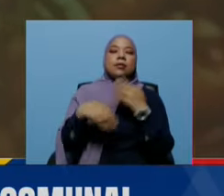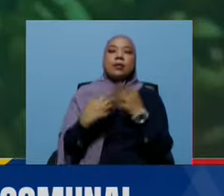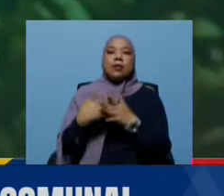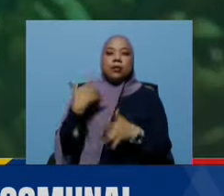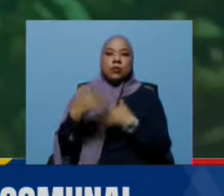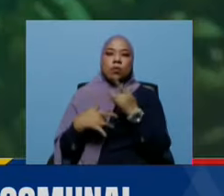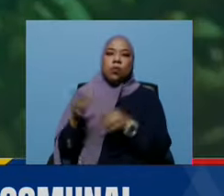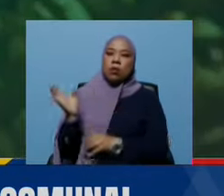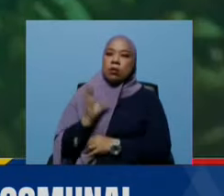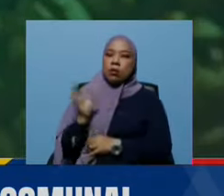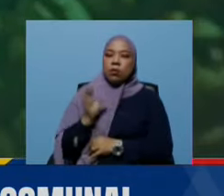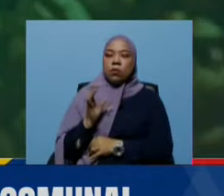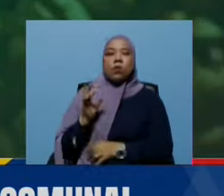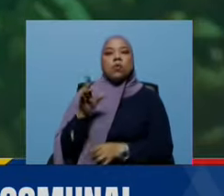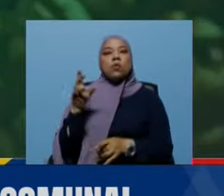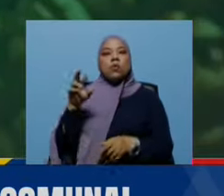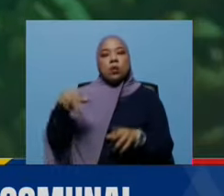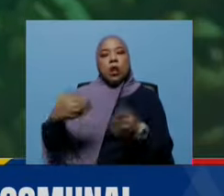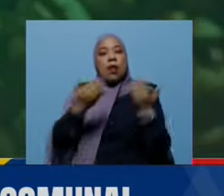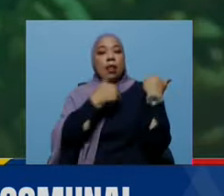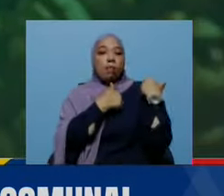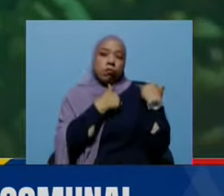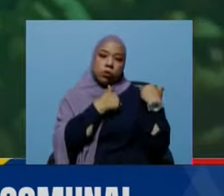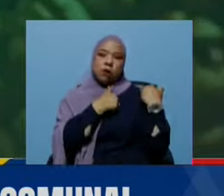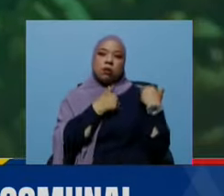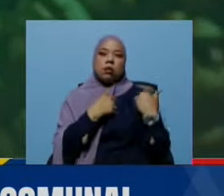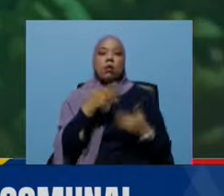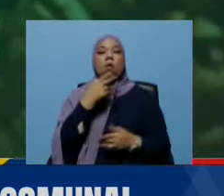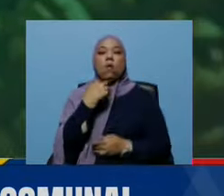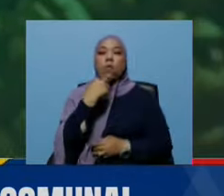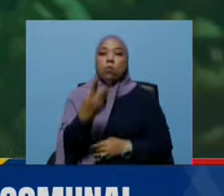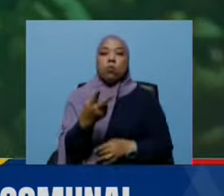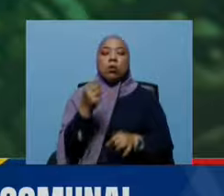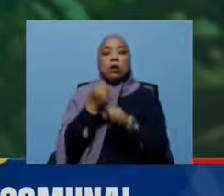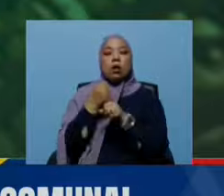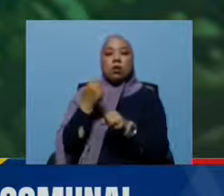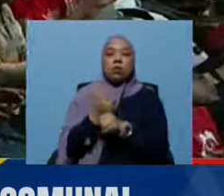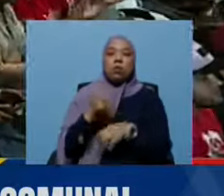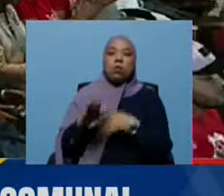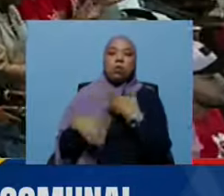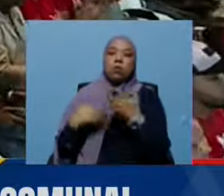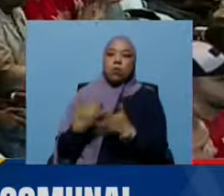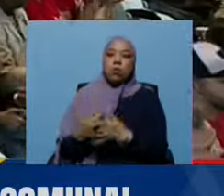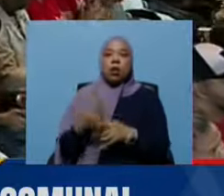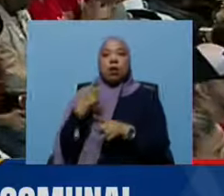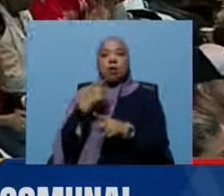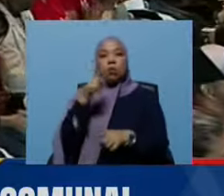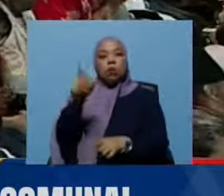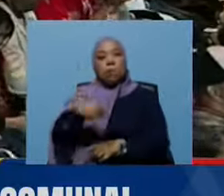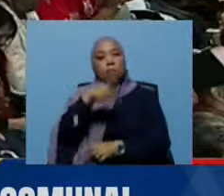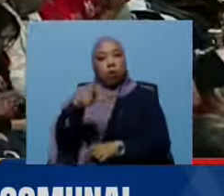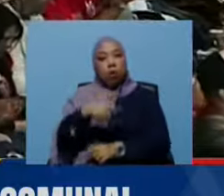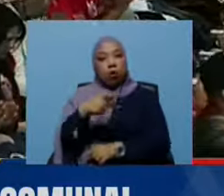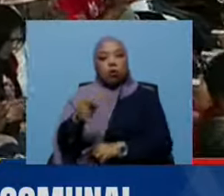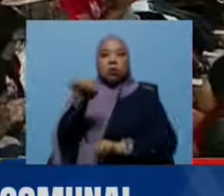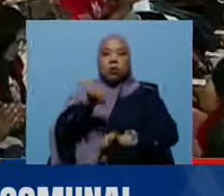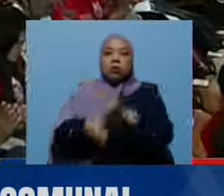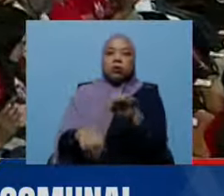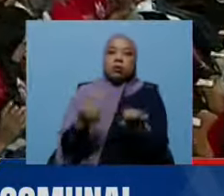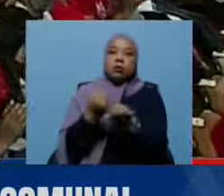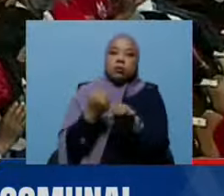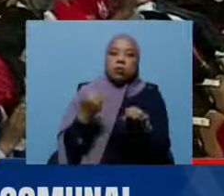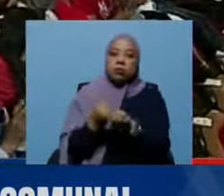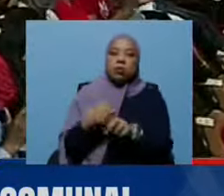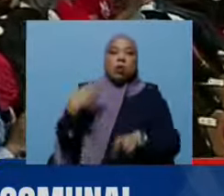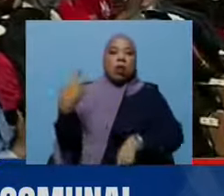a Caracas a cumplir con esta responsabilidad como vocero, como dirigente, como dirigente político y como defensores de